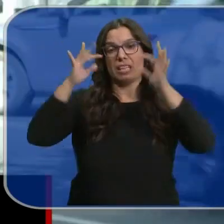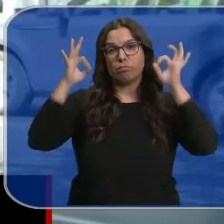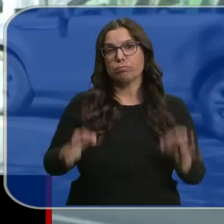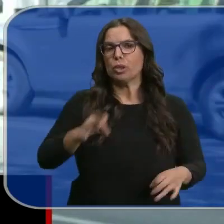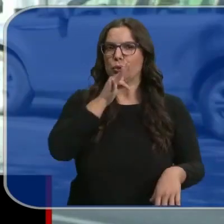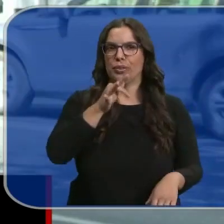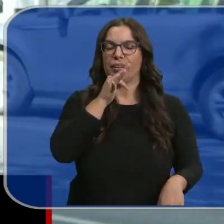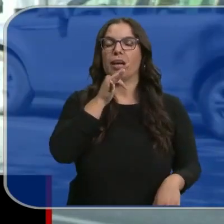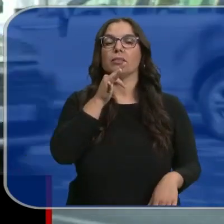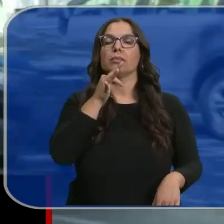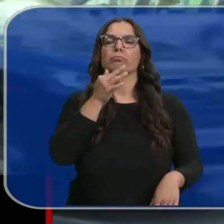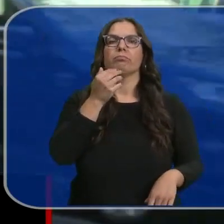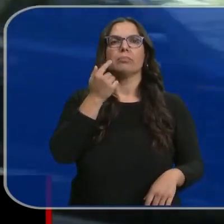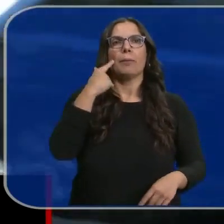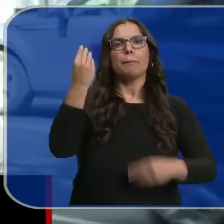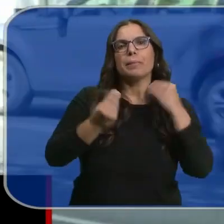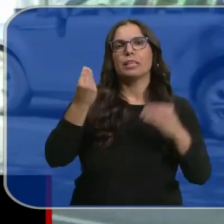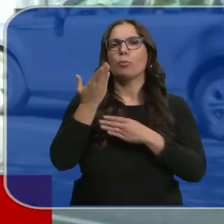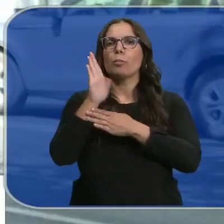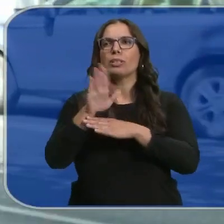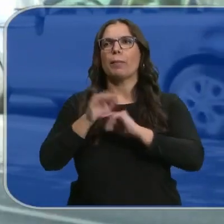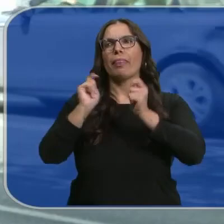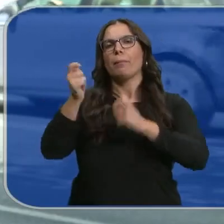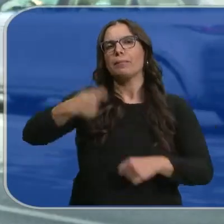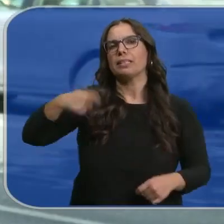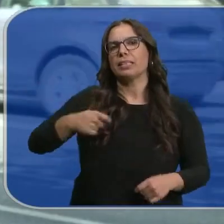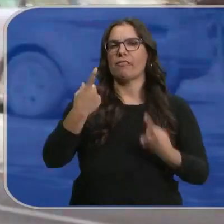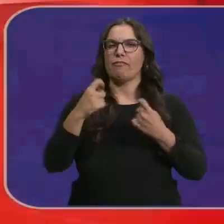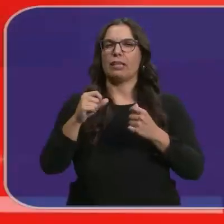reuniones y todavía siguen dando forma a esa propuesta de investidura.